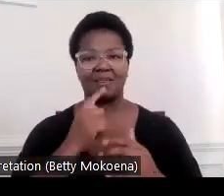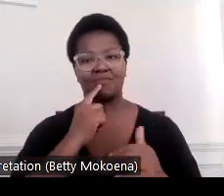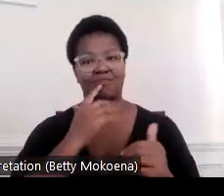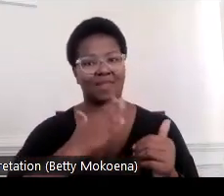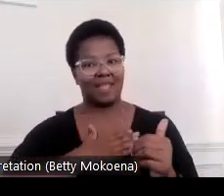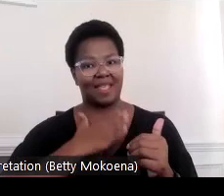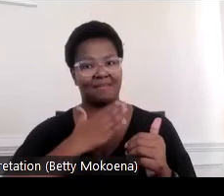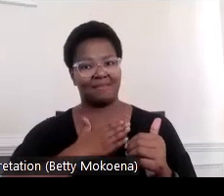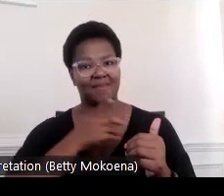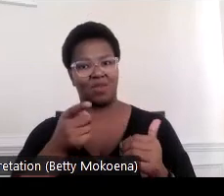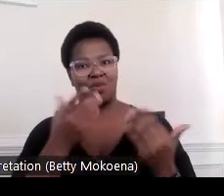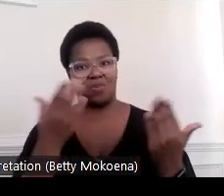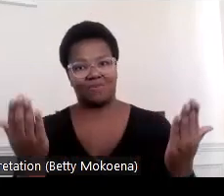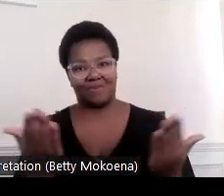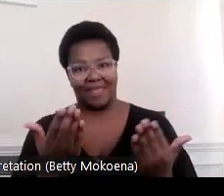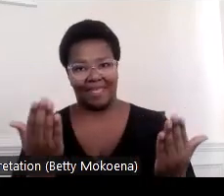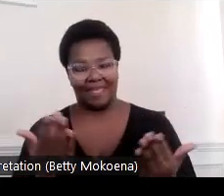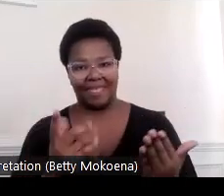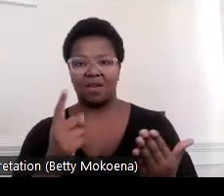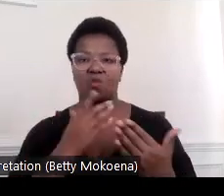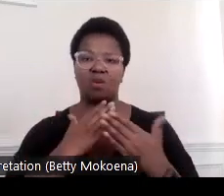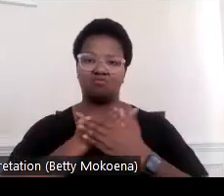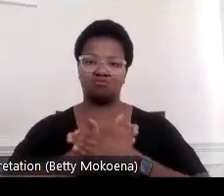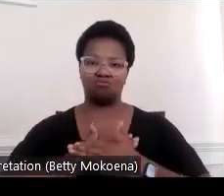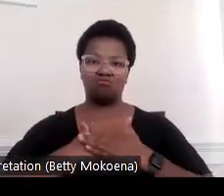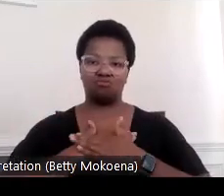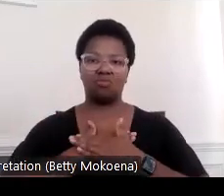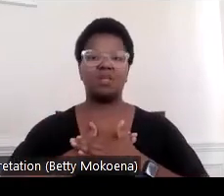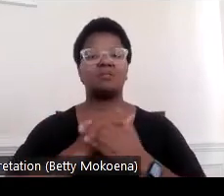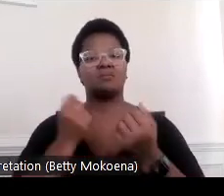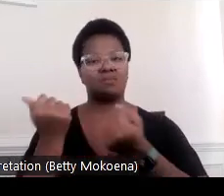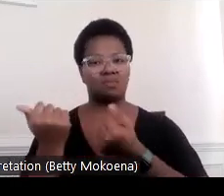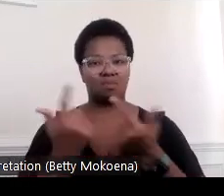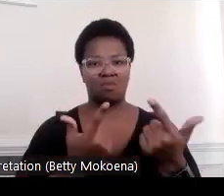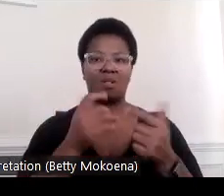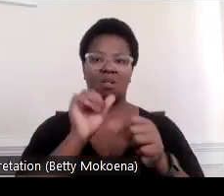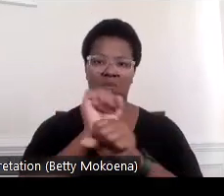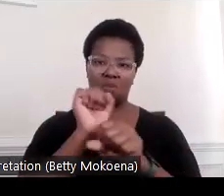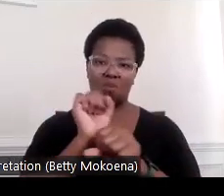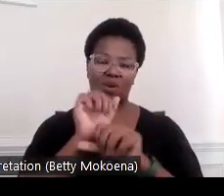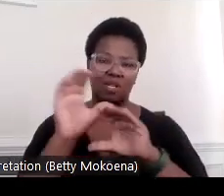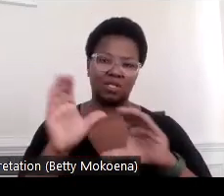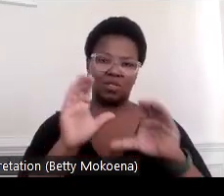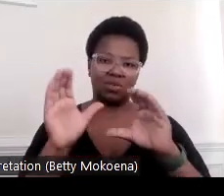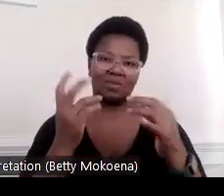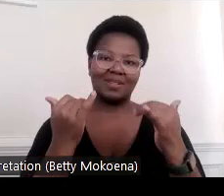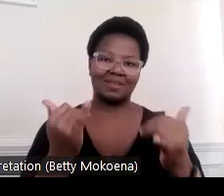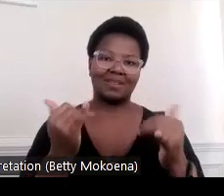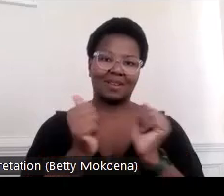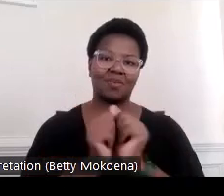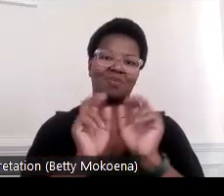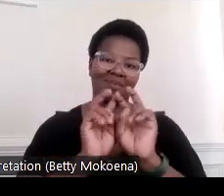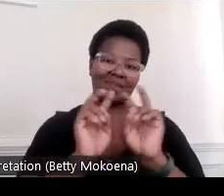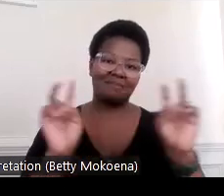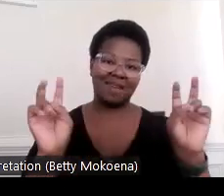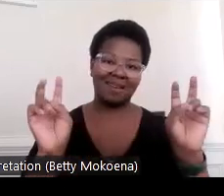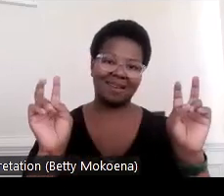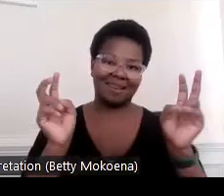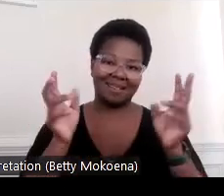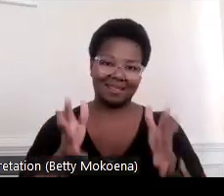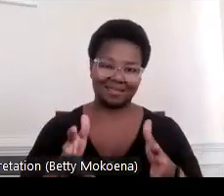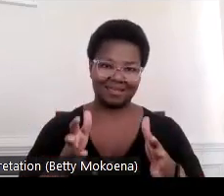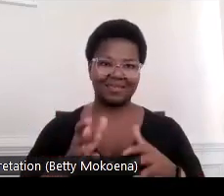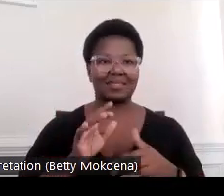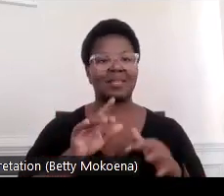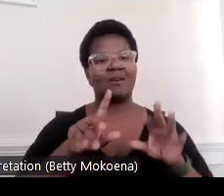y nos complació mucho tenerlos aquí y agradecemos también a todo el buen trabajo que está haciendo aquí